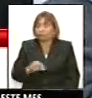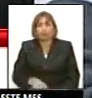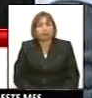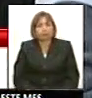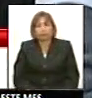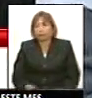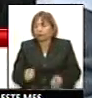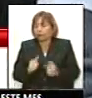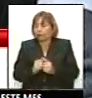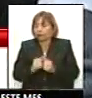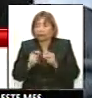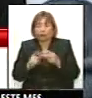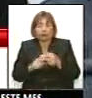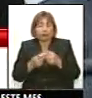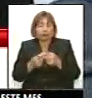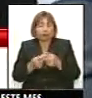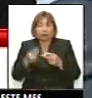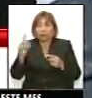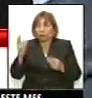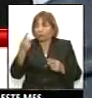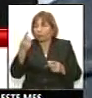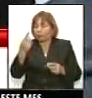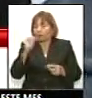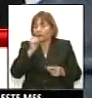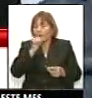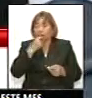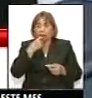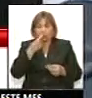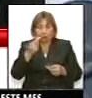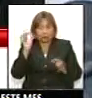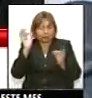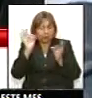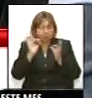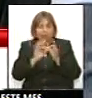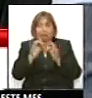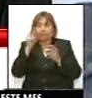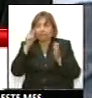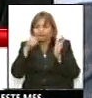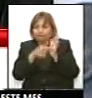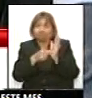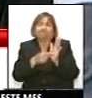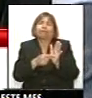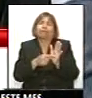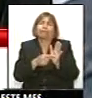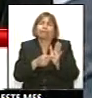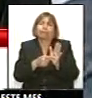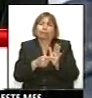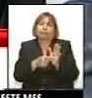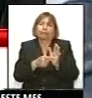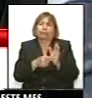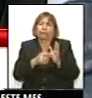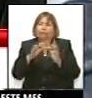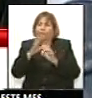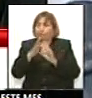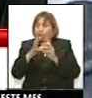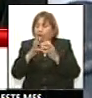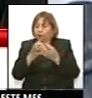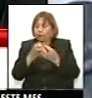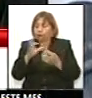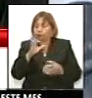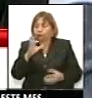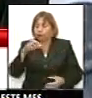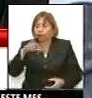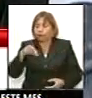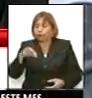Y comenzó las primeras versiones precisamente señalando a un presunto congresista de Fuerza